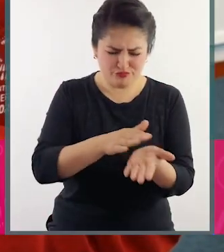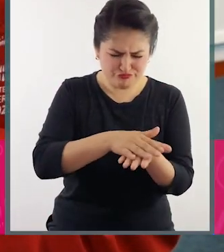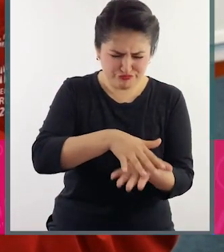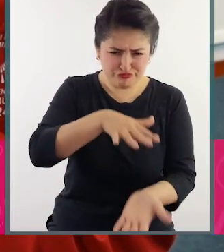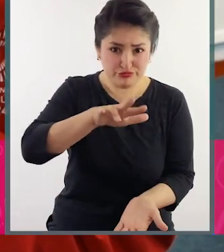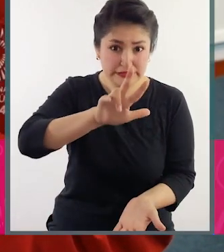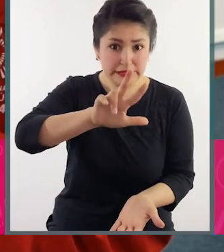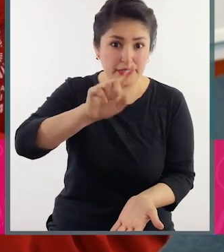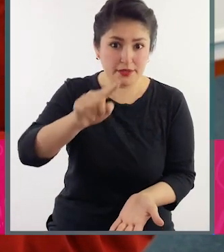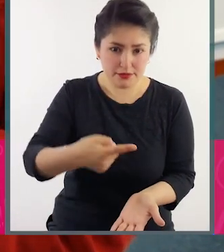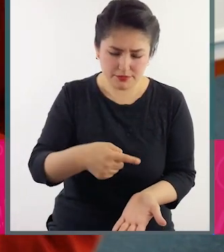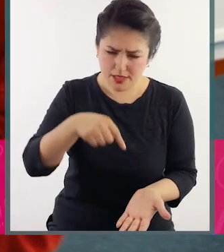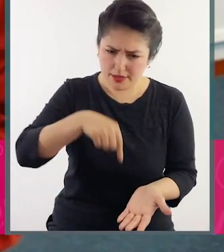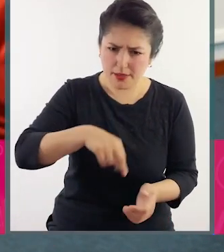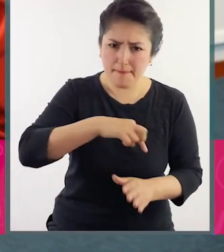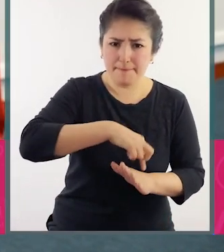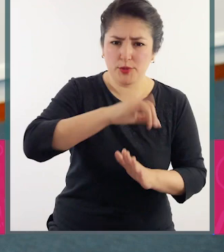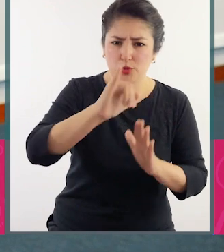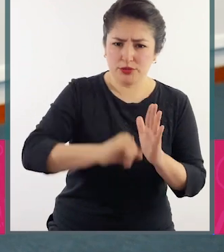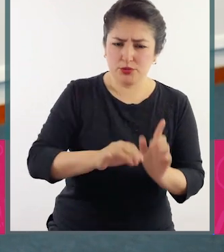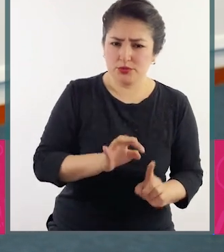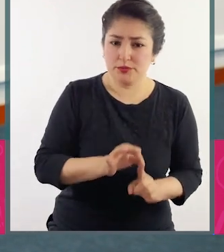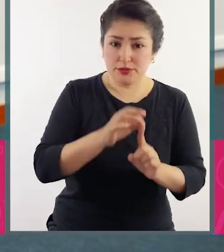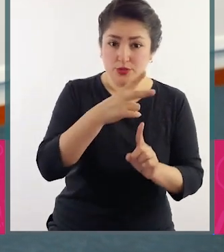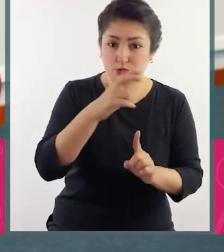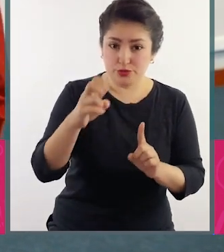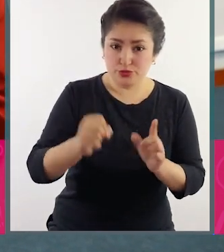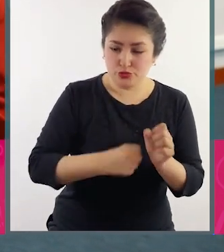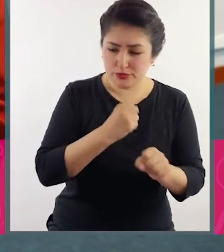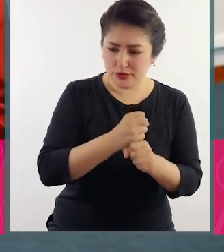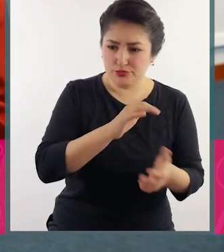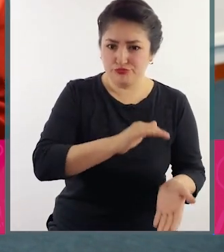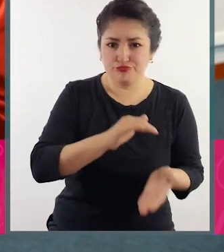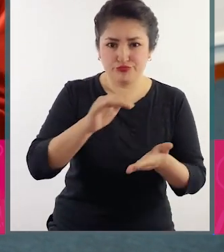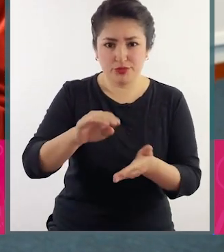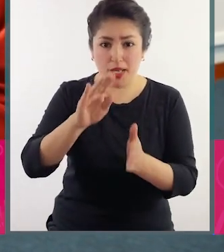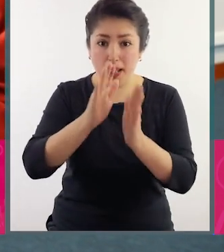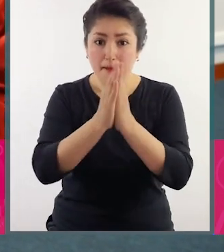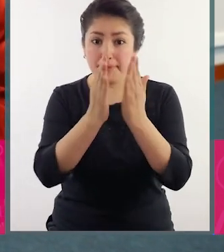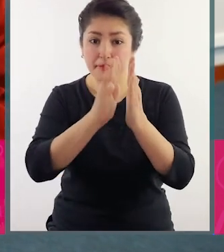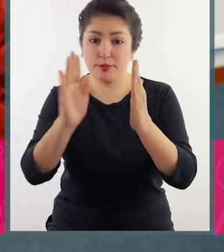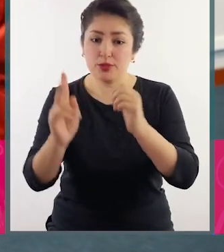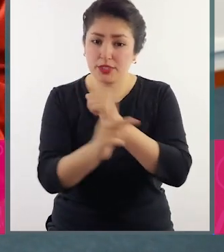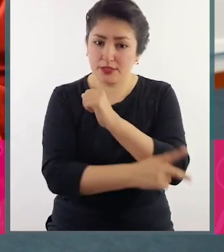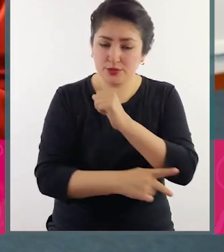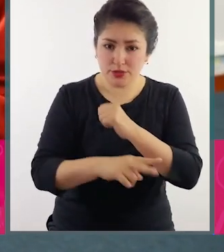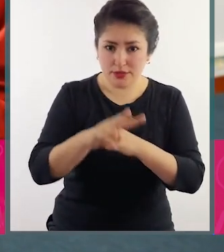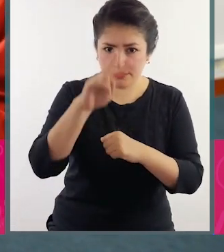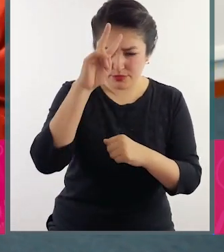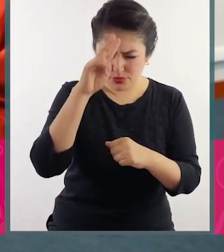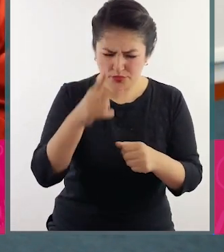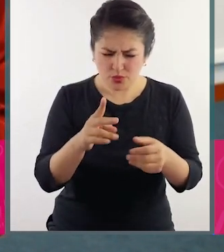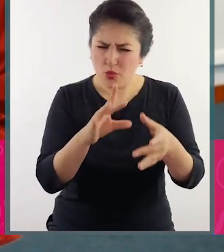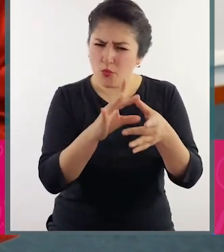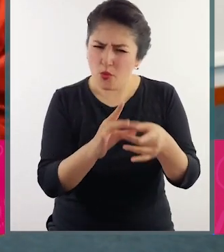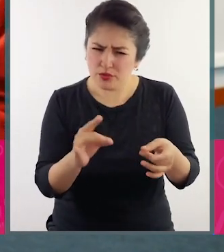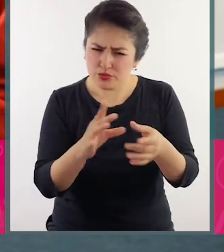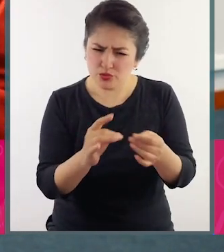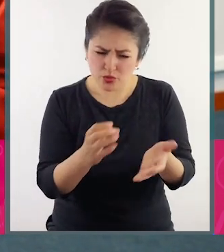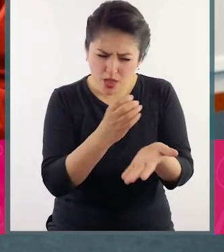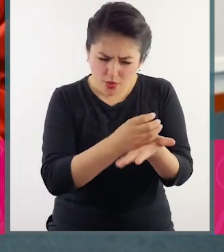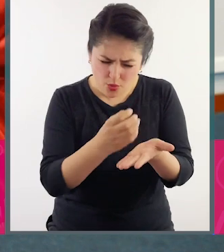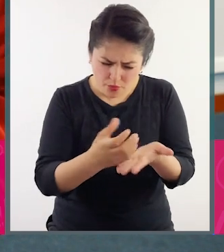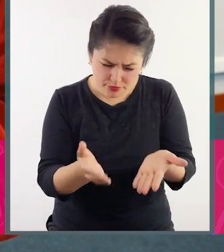...3.000 libros que fueron entregados por parte del Proyecto Especial Bicentenario a la Biblioteca Nacional del país. Entre ellos, historietas,